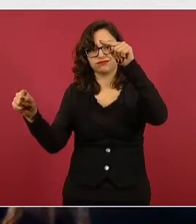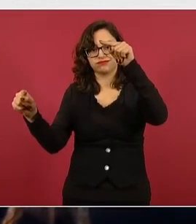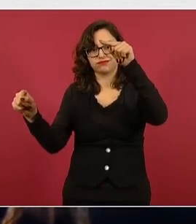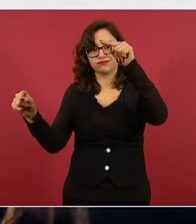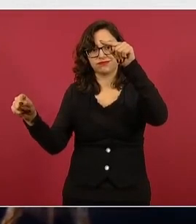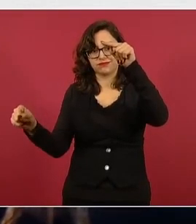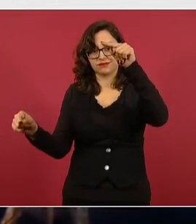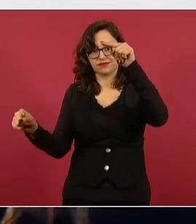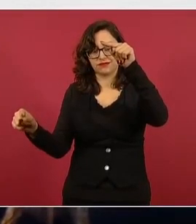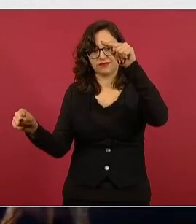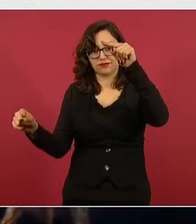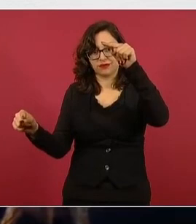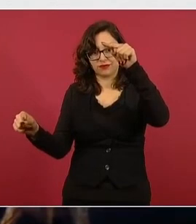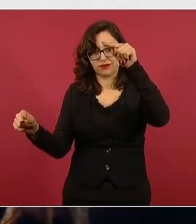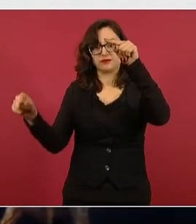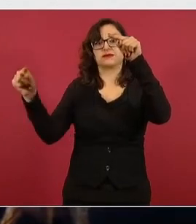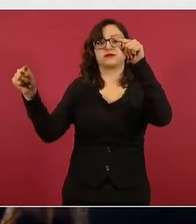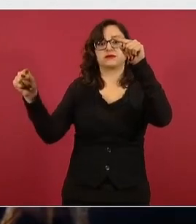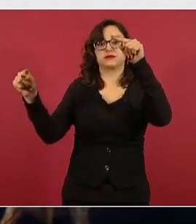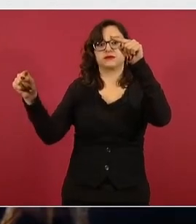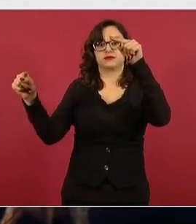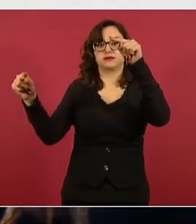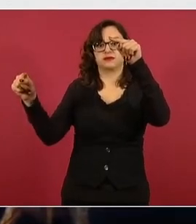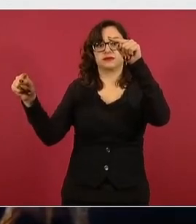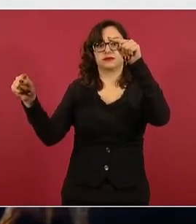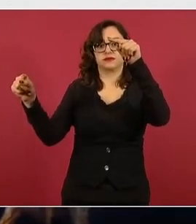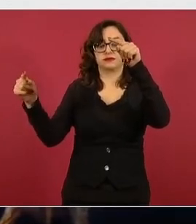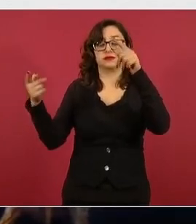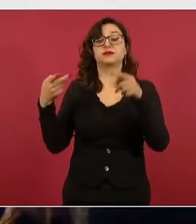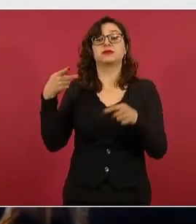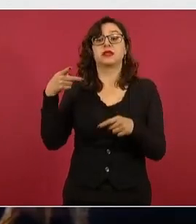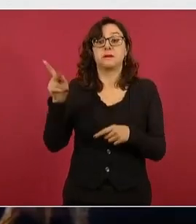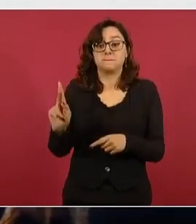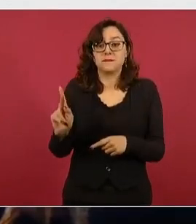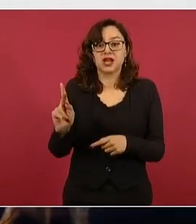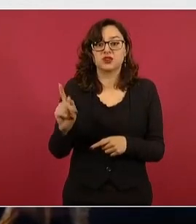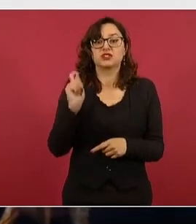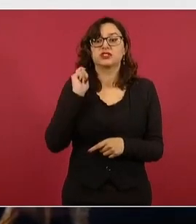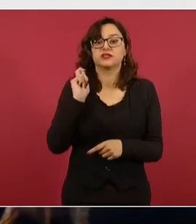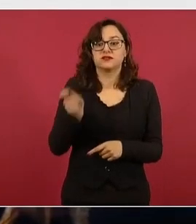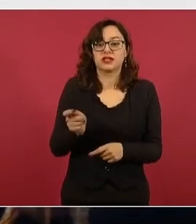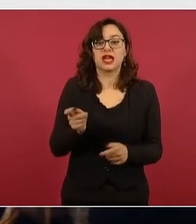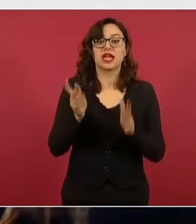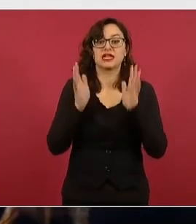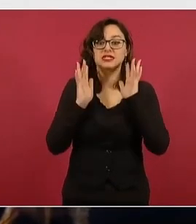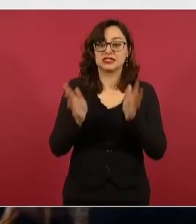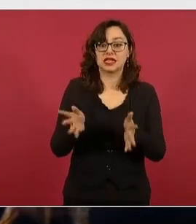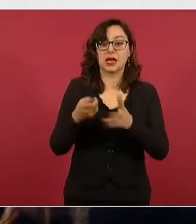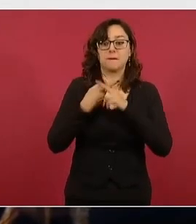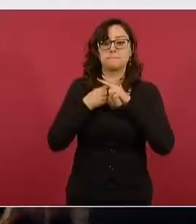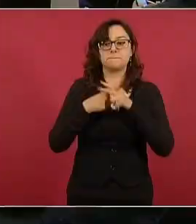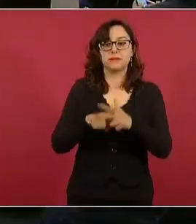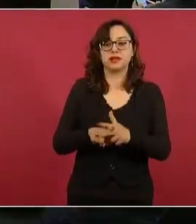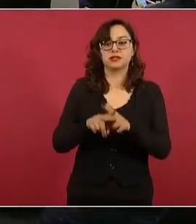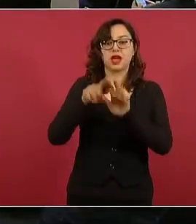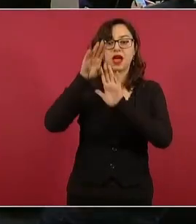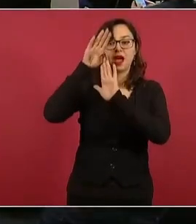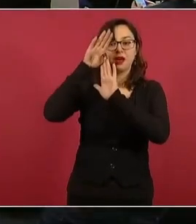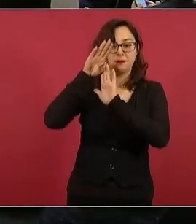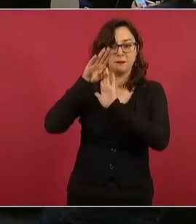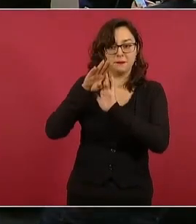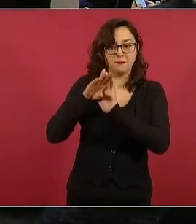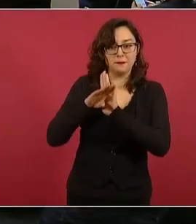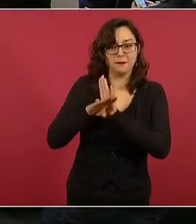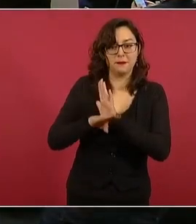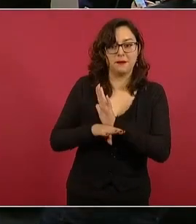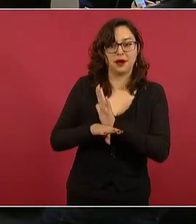En marzo se nos subió, pero ya la tendencia va a la baja. Por eso